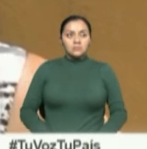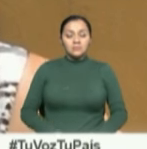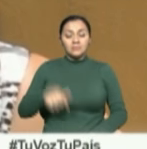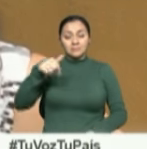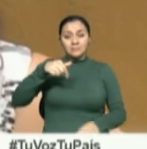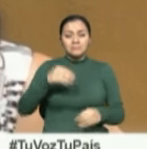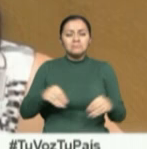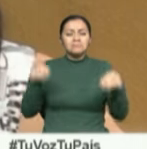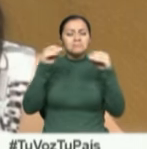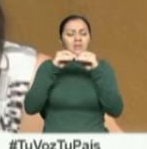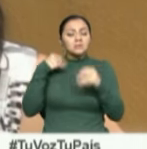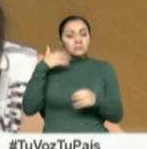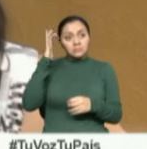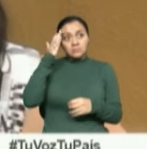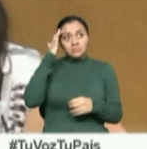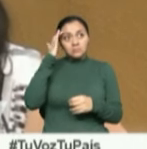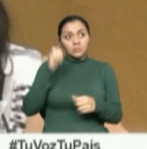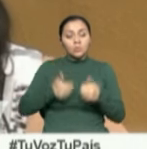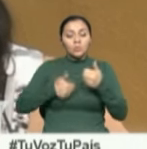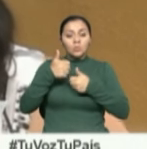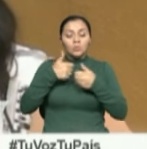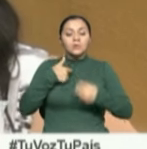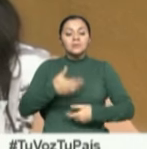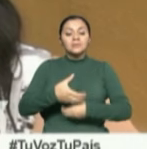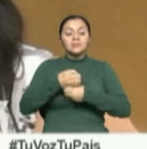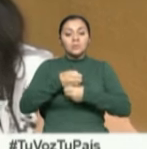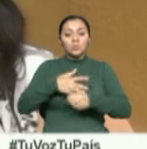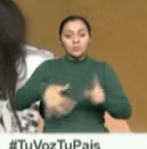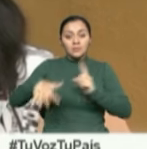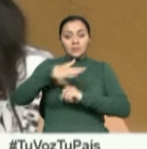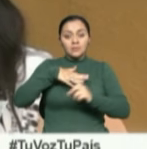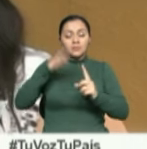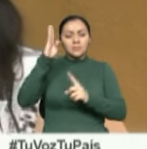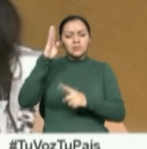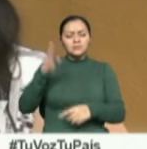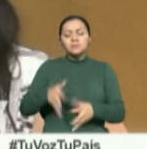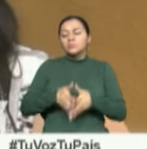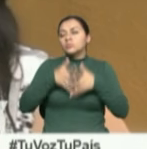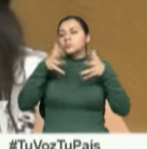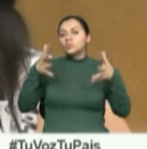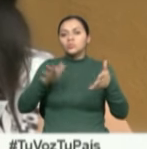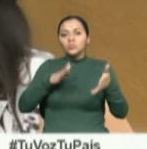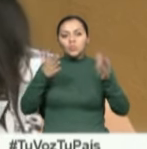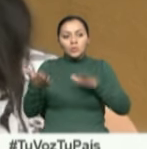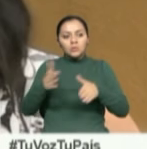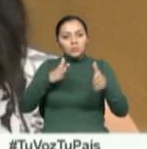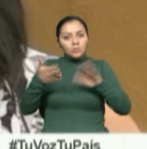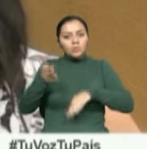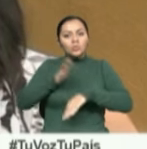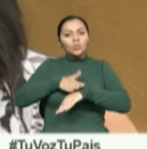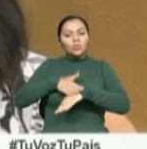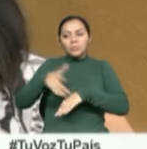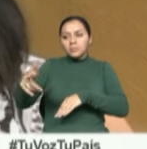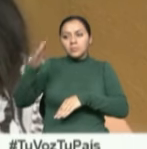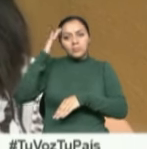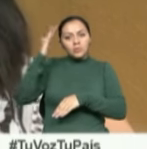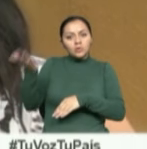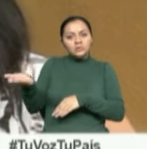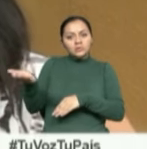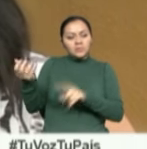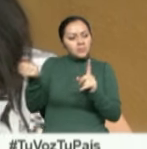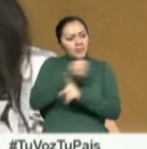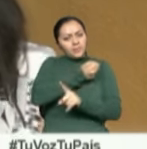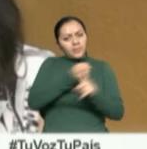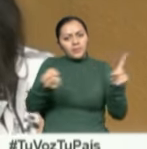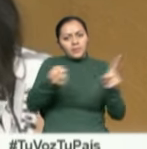Uno de los factores más preocupantes de la seguridad pública en Brasil es la gran cantidad de muertes causadas por la intervención policial, que es